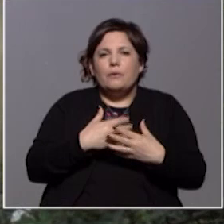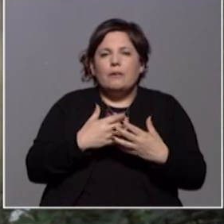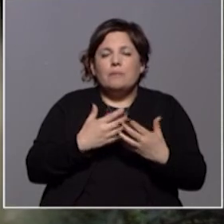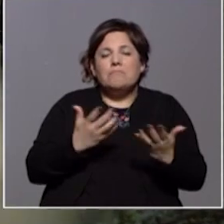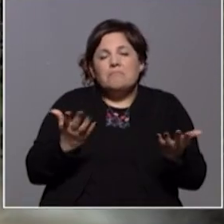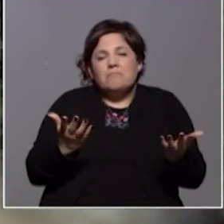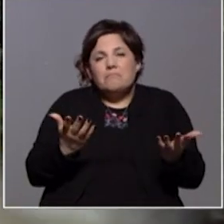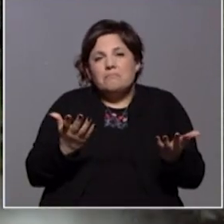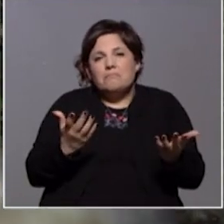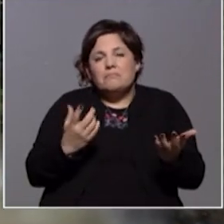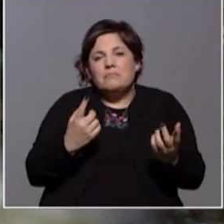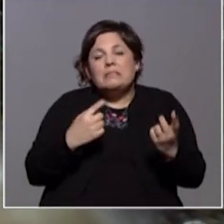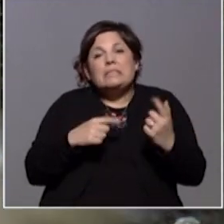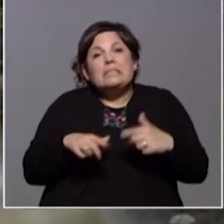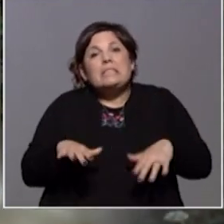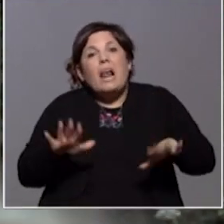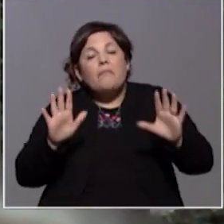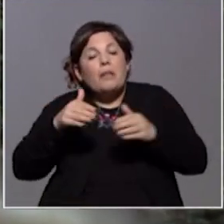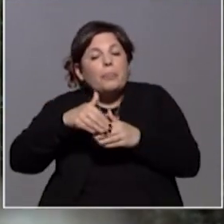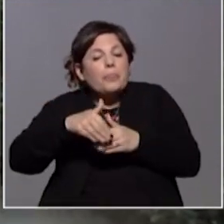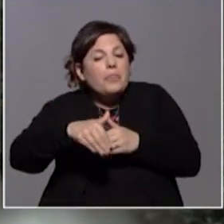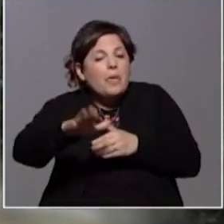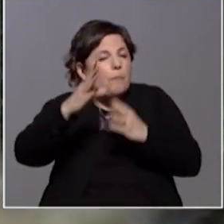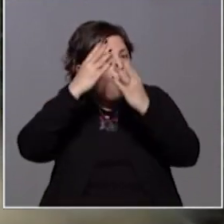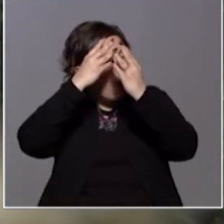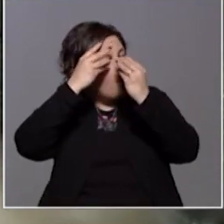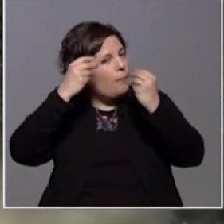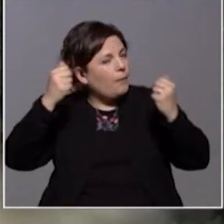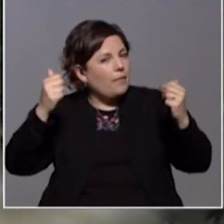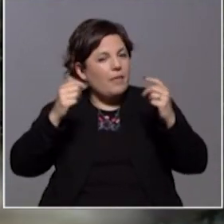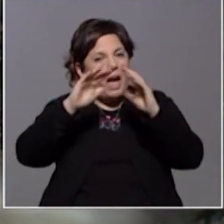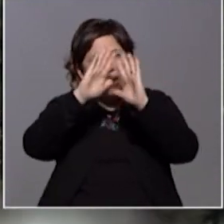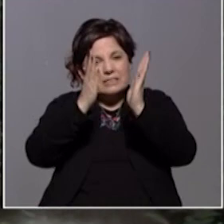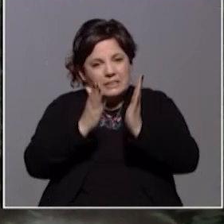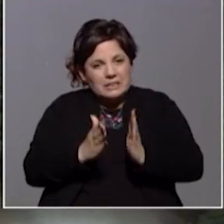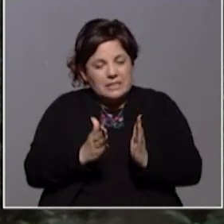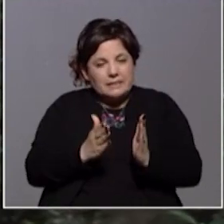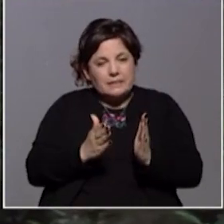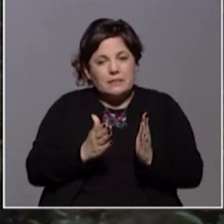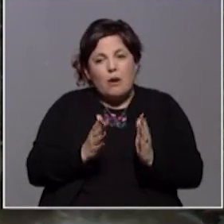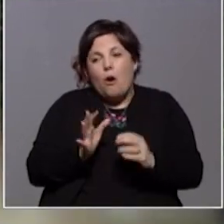vano. Tal vez con el tiempo olvide la arcilla que he moldeado.